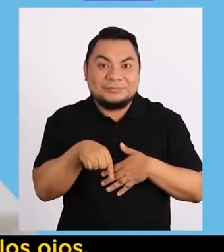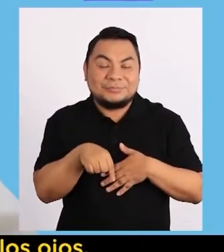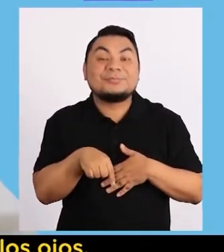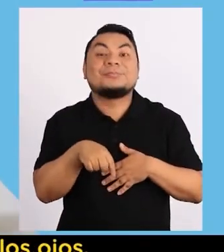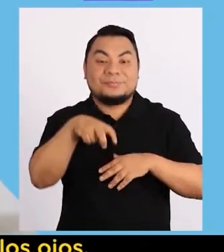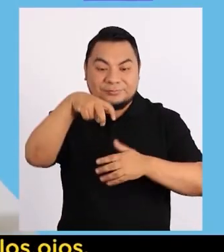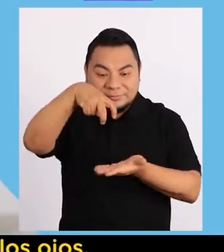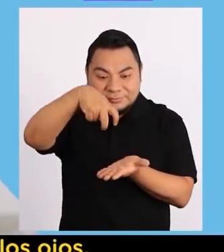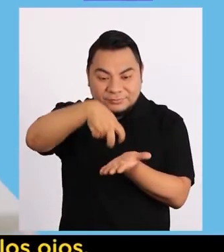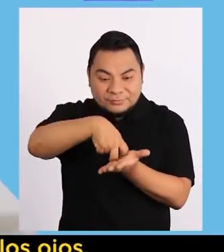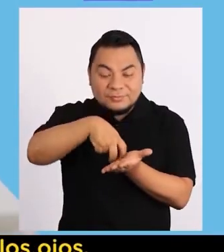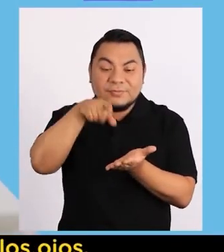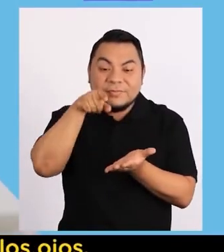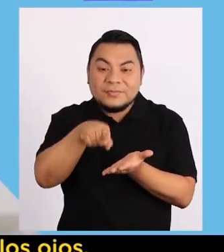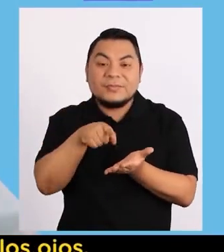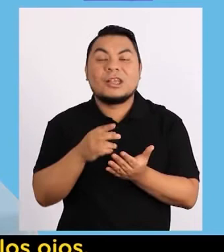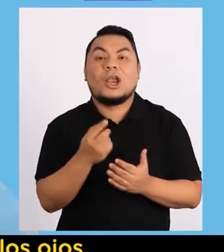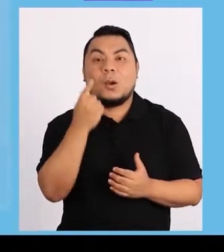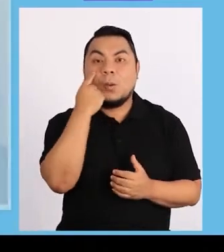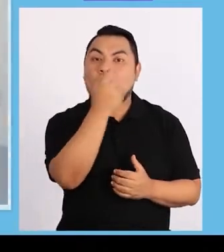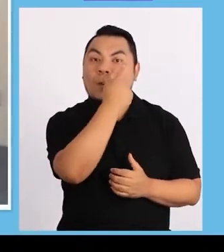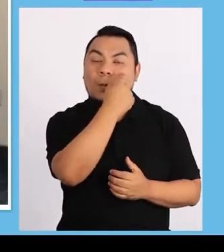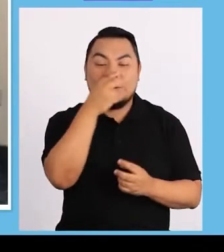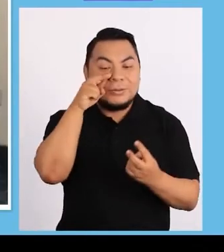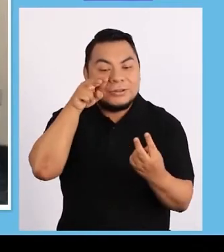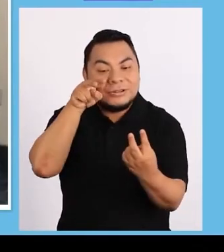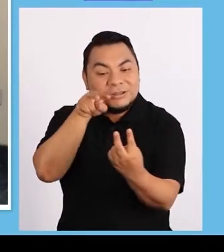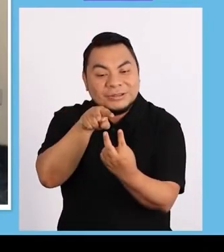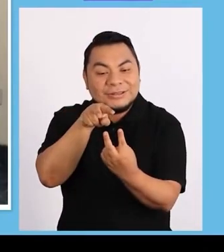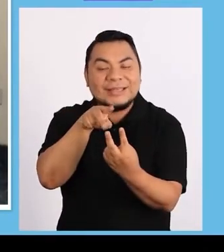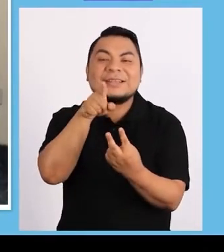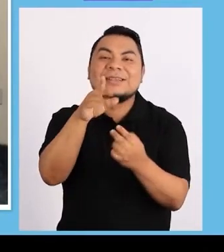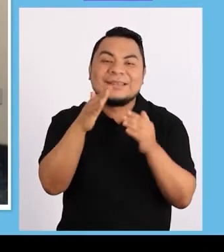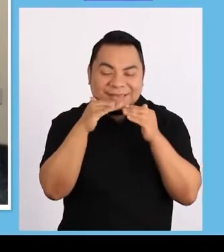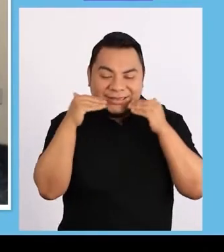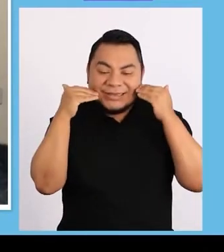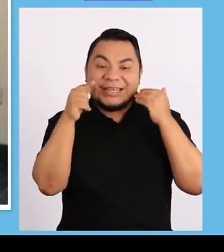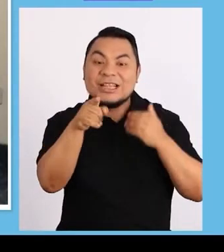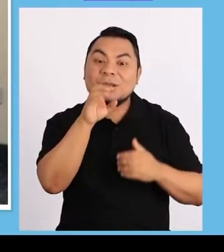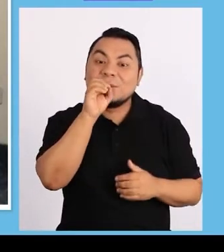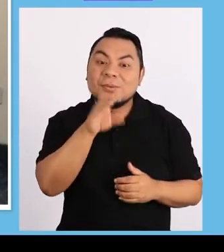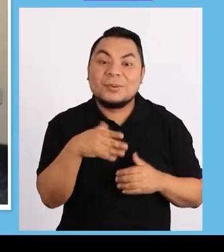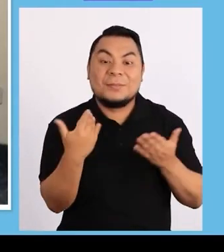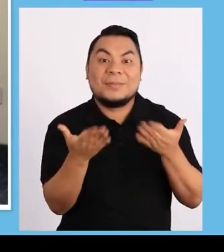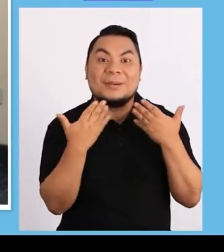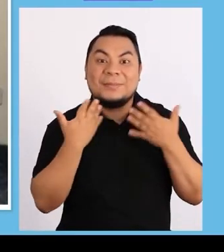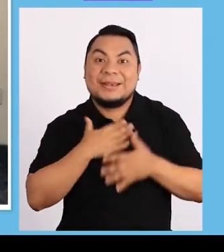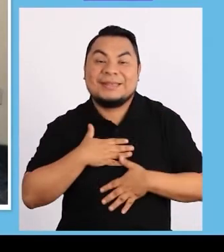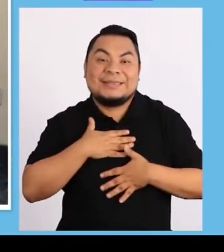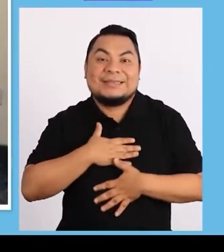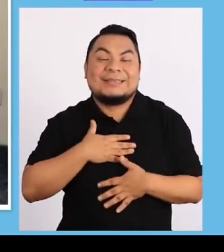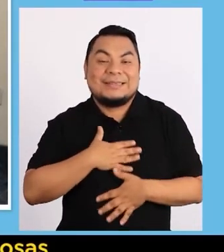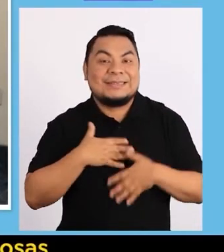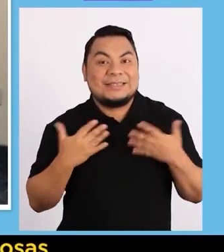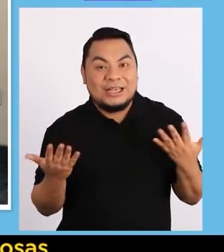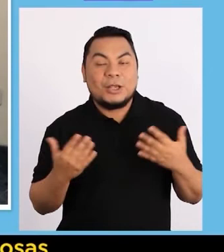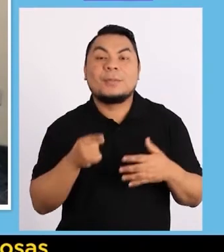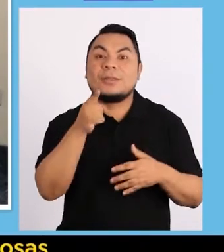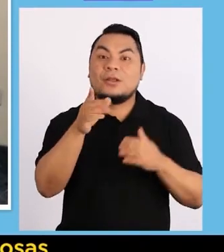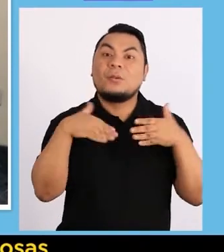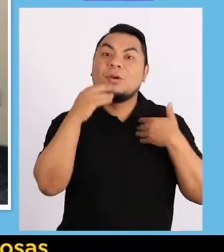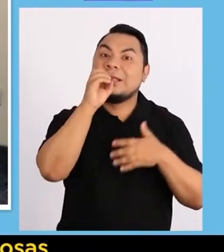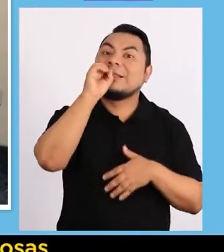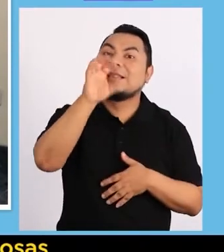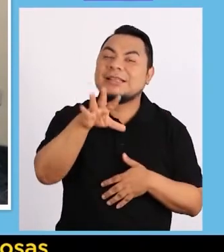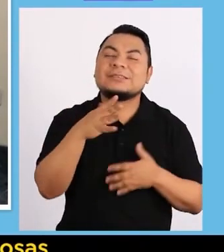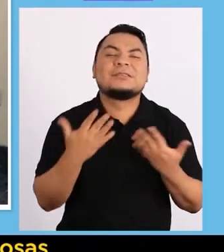Acérquense para que puedan mirarse a los ojos. Sonríanle y díganle que van a divertirse.